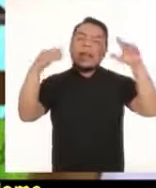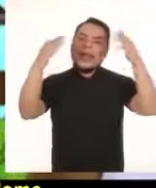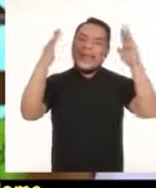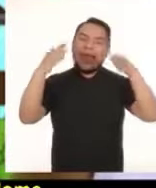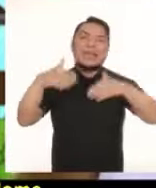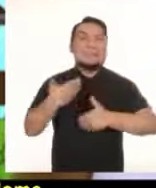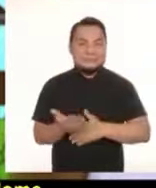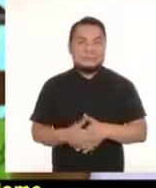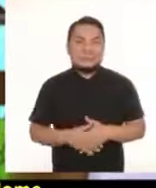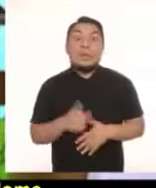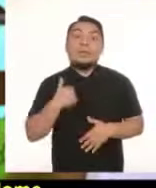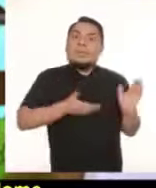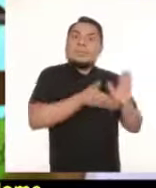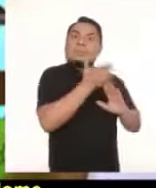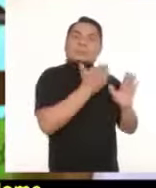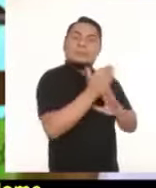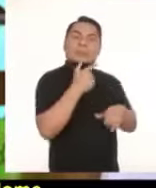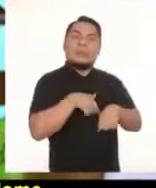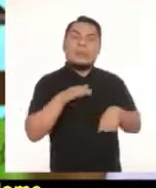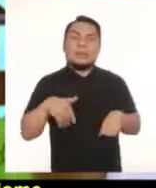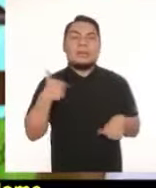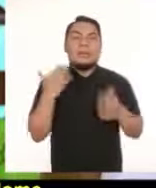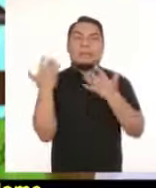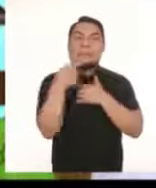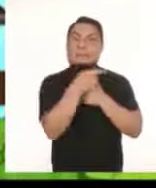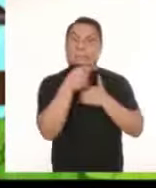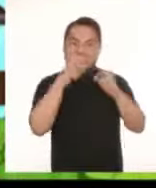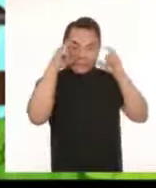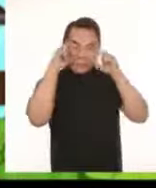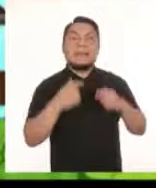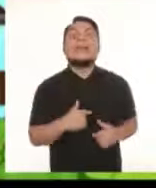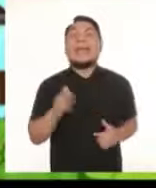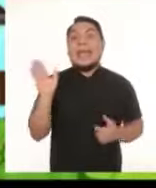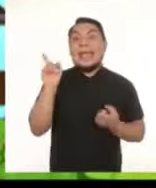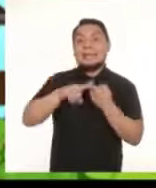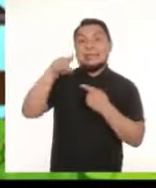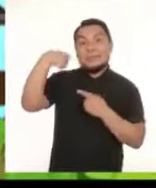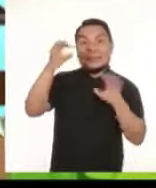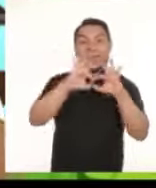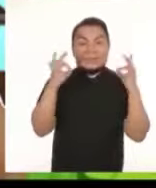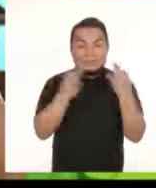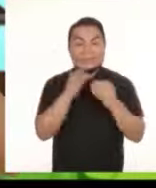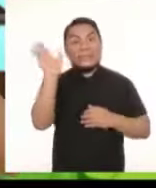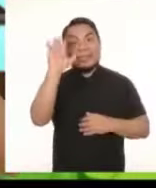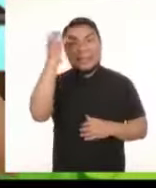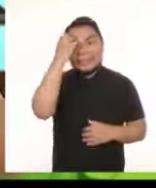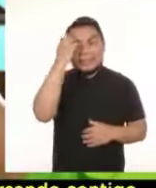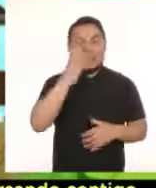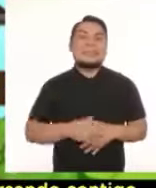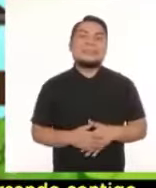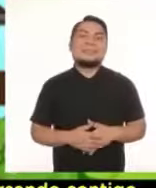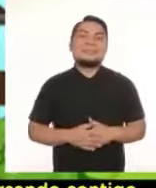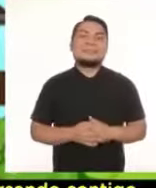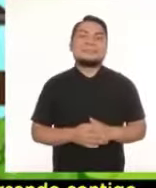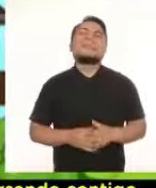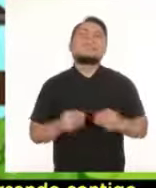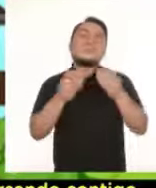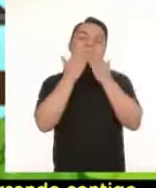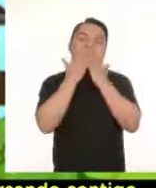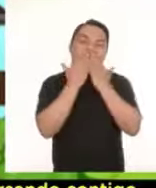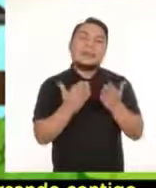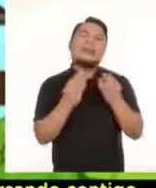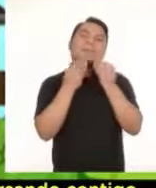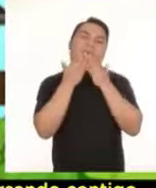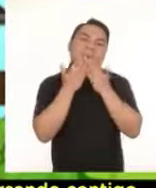Ya debo irme, Tita debe estar esperándome. ¡Hasta la próxima, familia! ¡Nos vemos, Daniel! Muchas